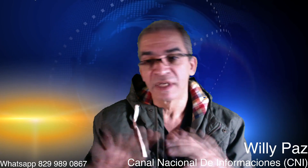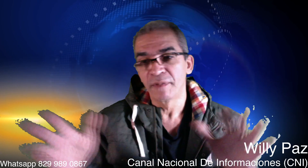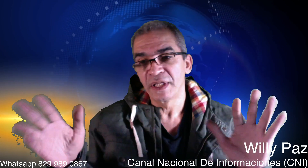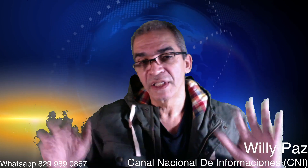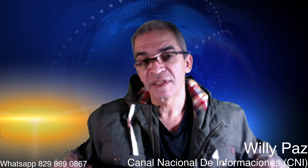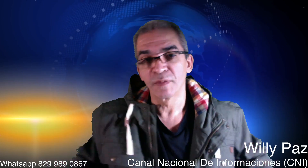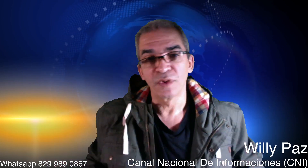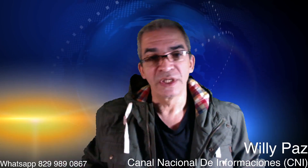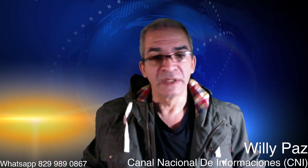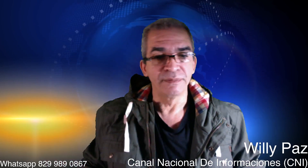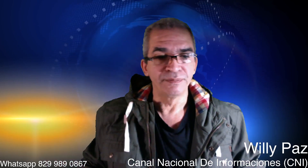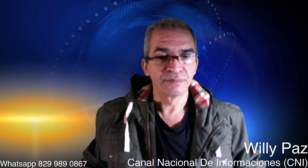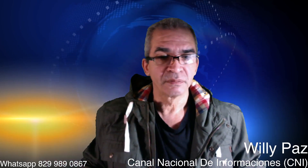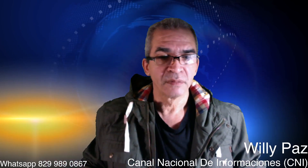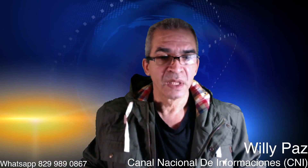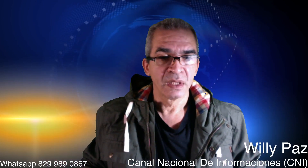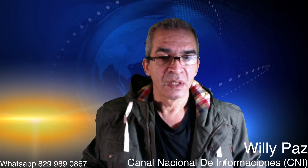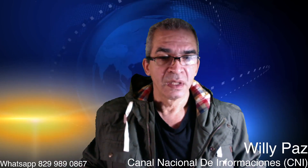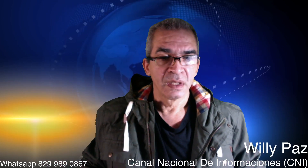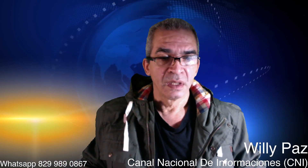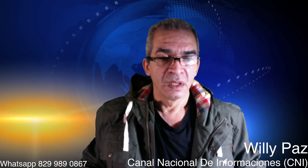Porque esas medidas se podían